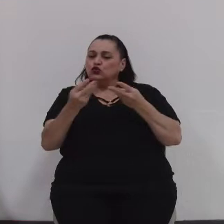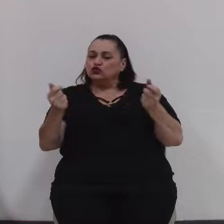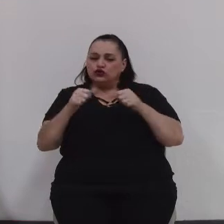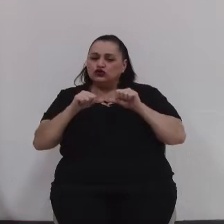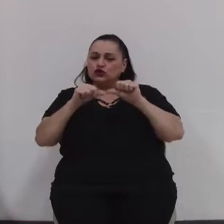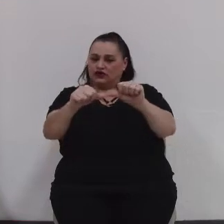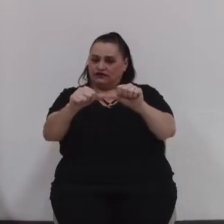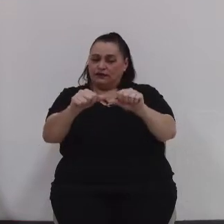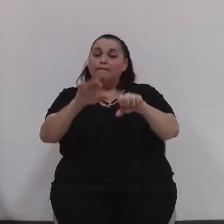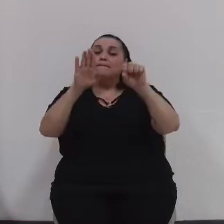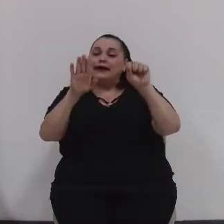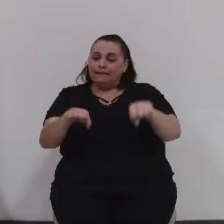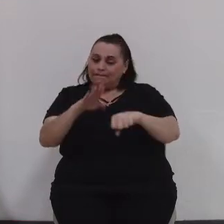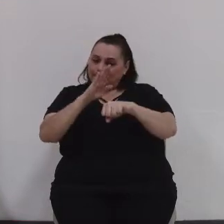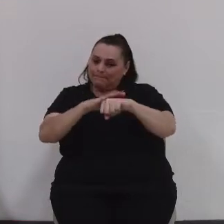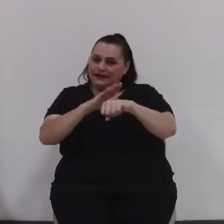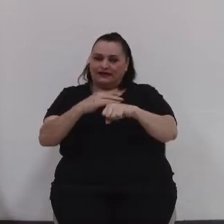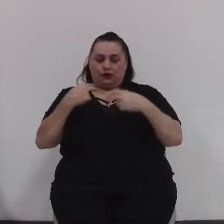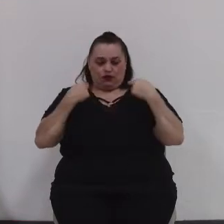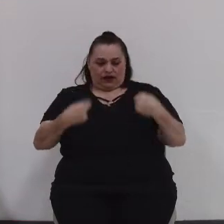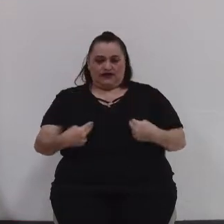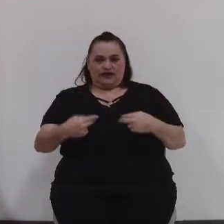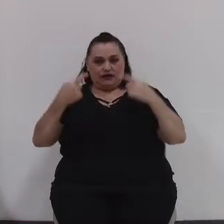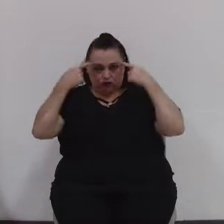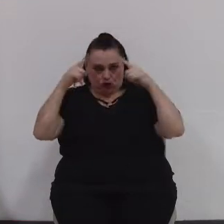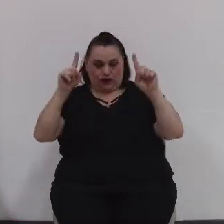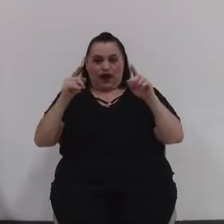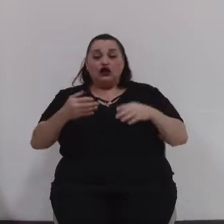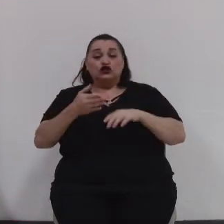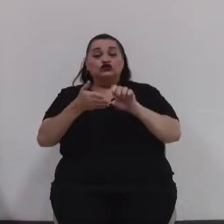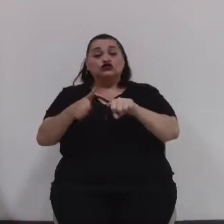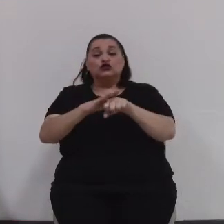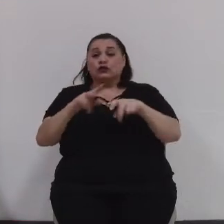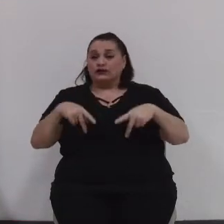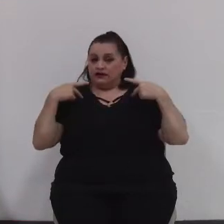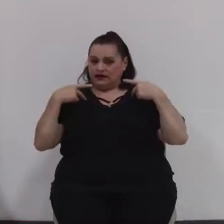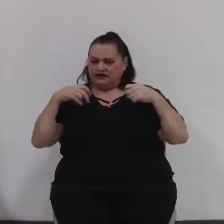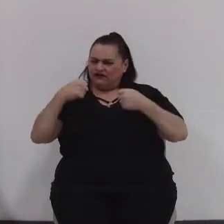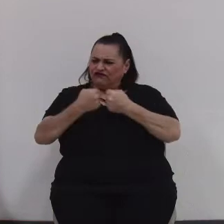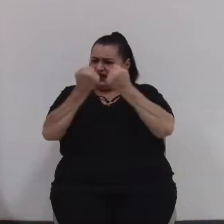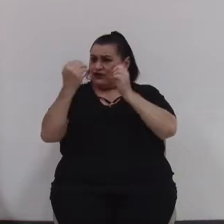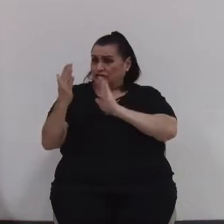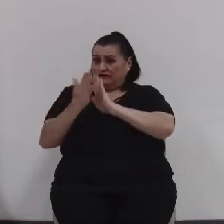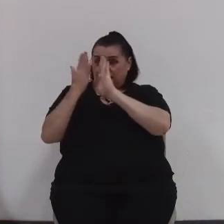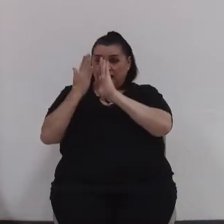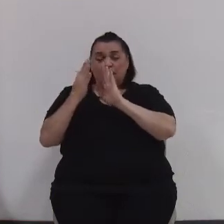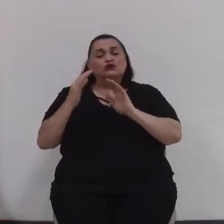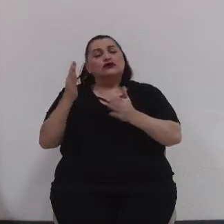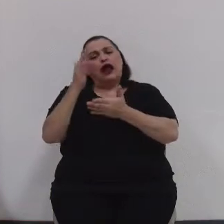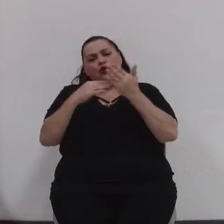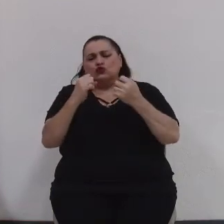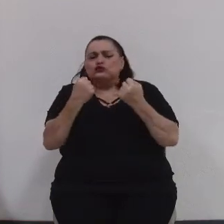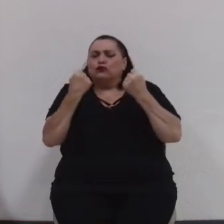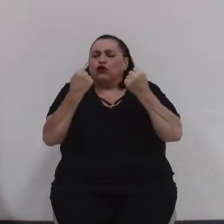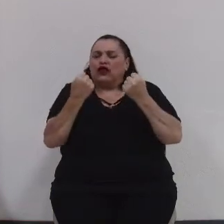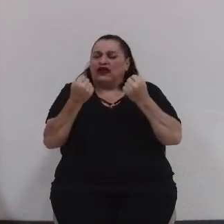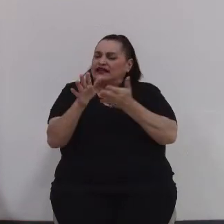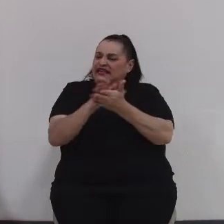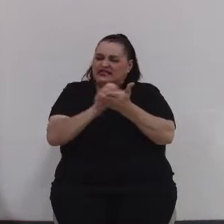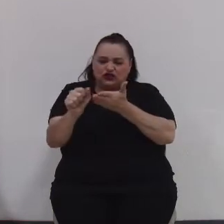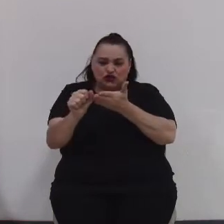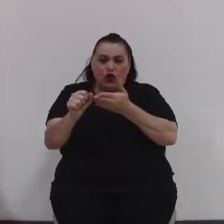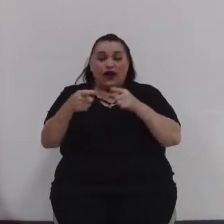su supervivencia. No hay en esto exageración. Los desafíos que enfrentamos son formidables, algunos con poder de extinción, como los efectos de